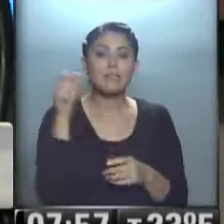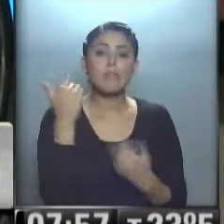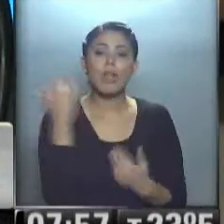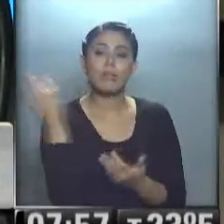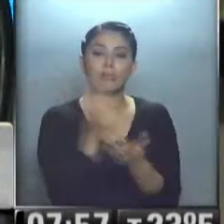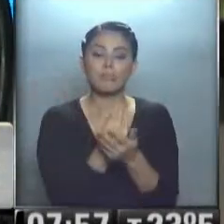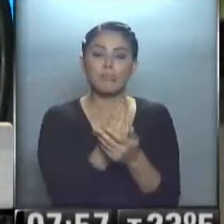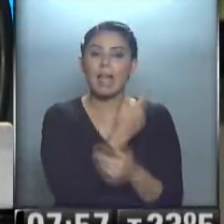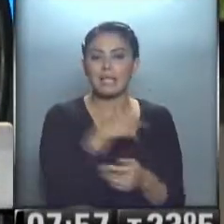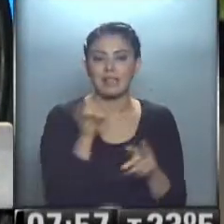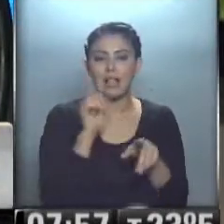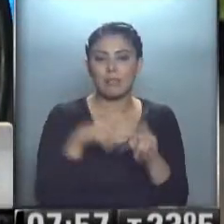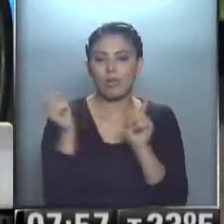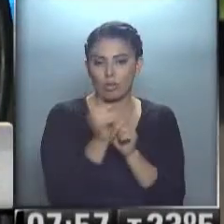pro-témpore en este caso del mercosur